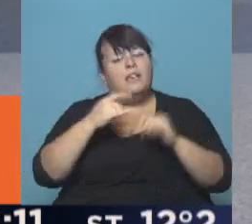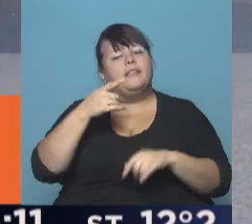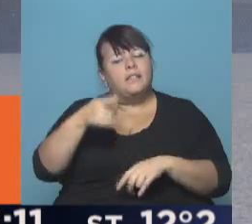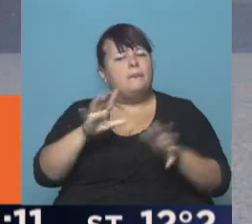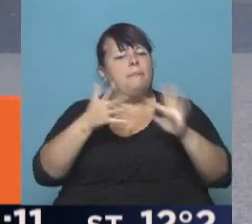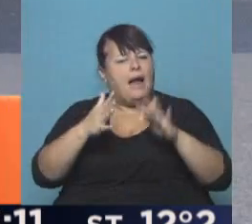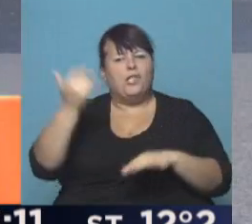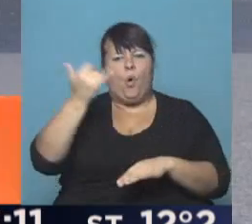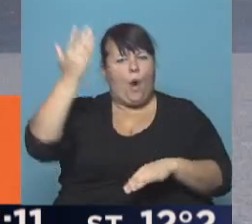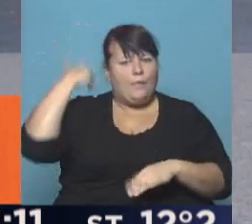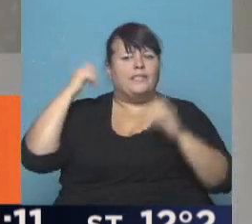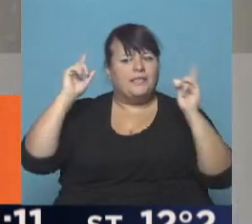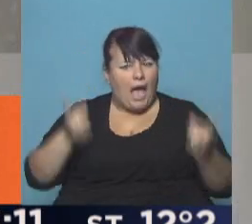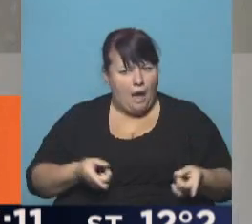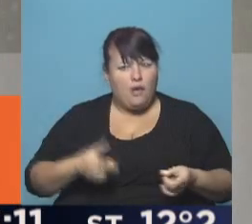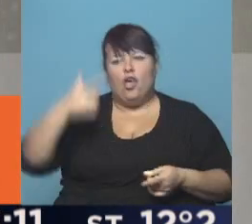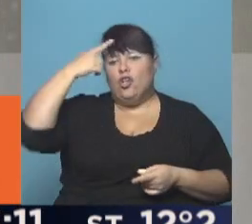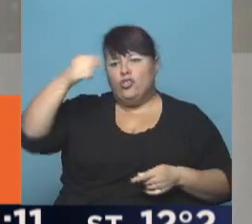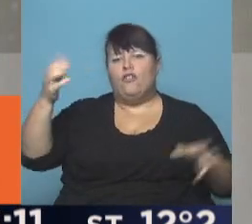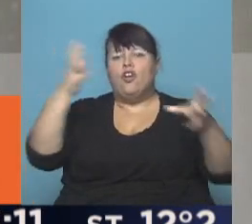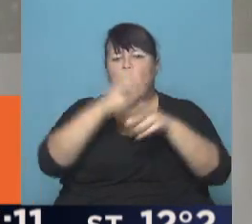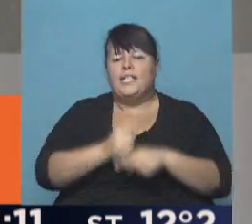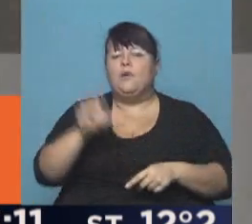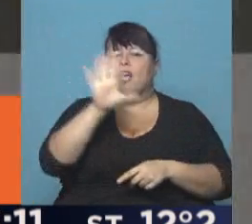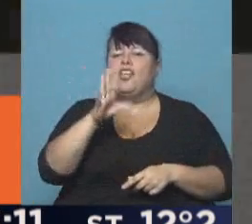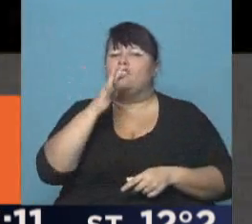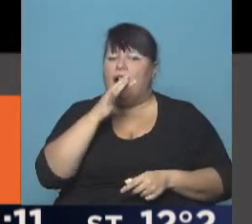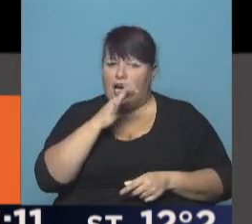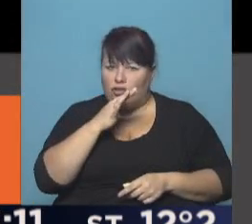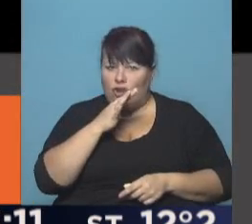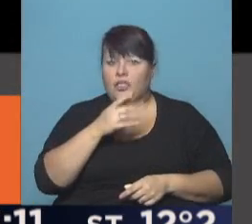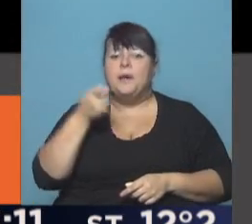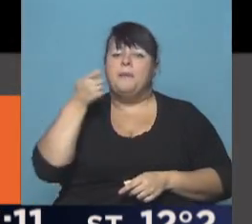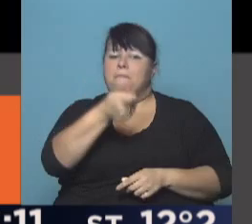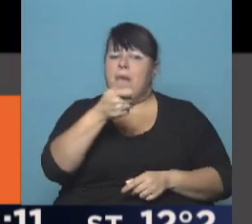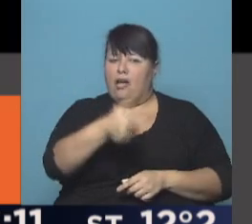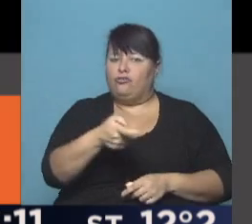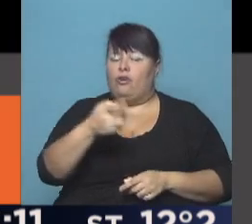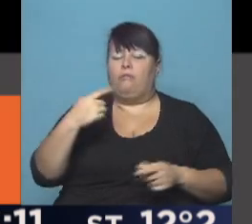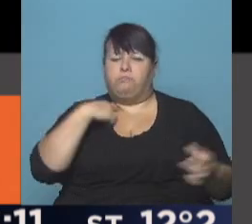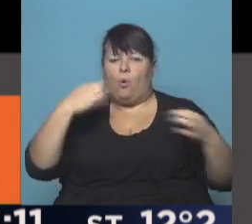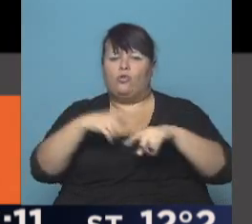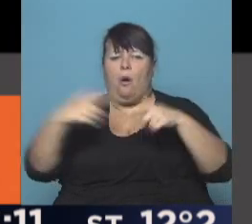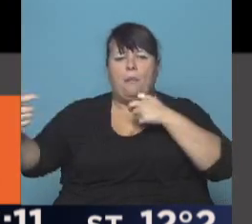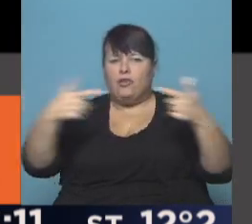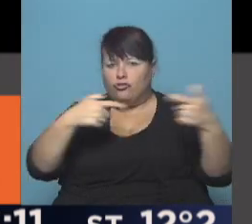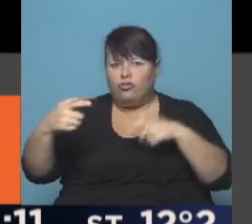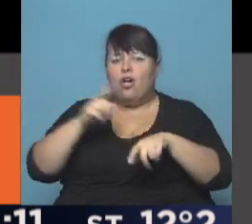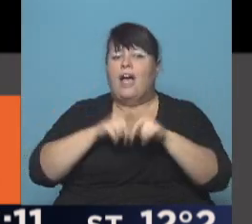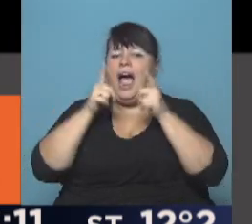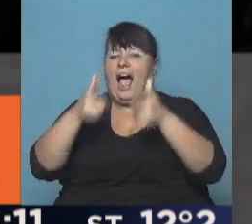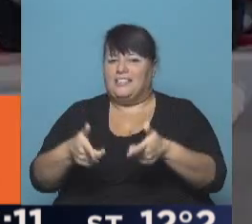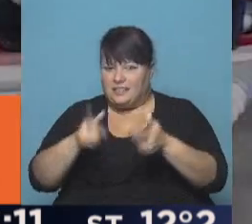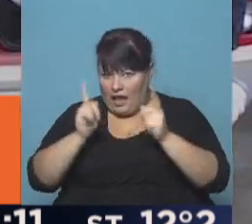se asemejan del jueves pasado cuando un chofer de la línea 514 fuera asesinado al quedar en medio de un tiroteo durante un